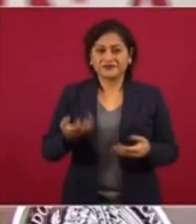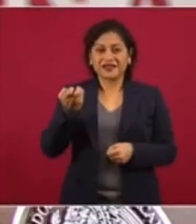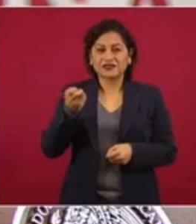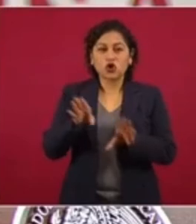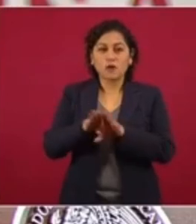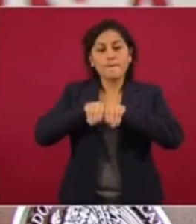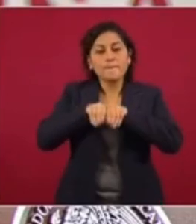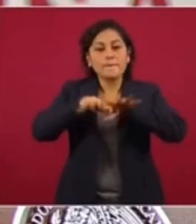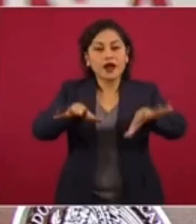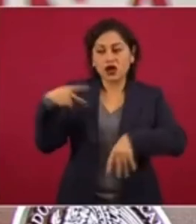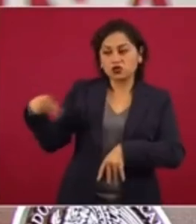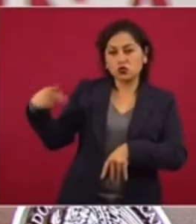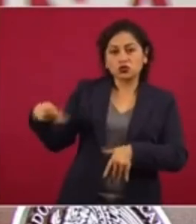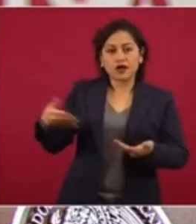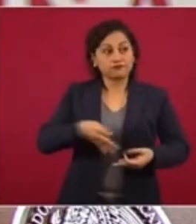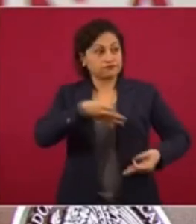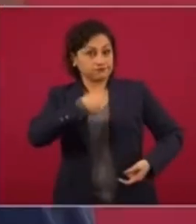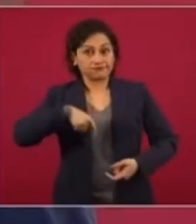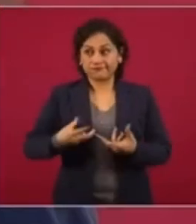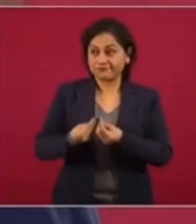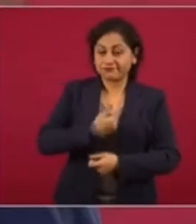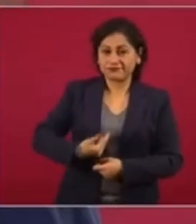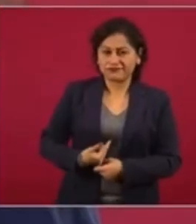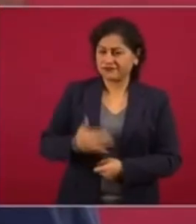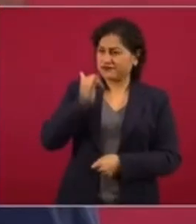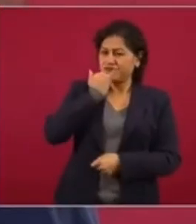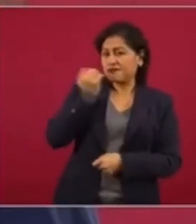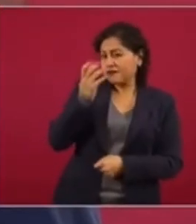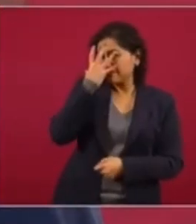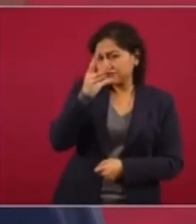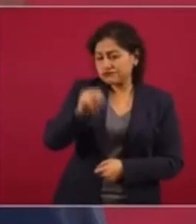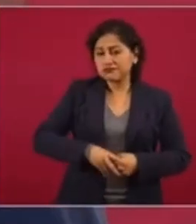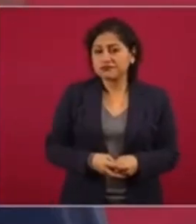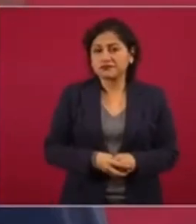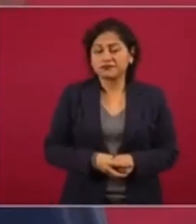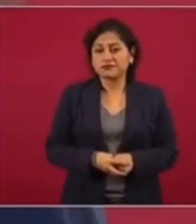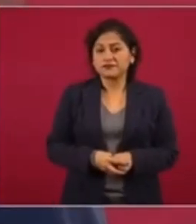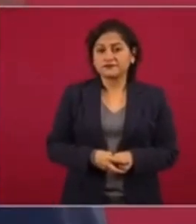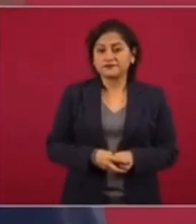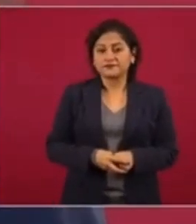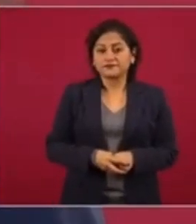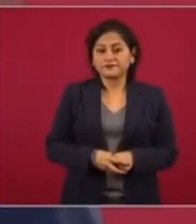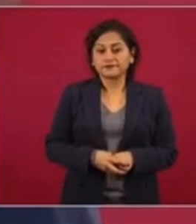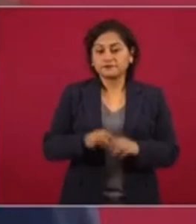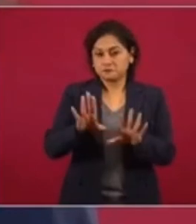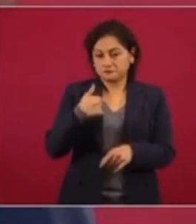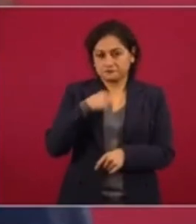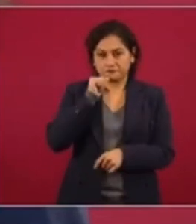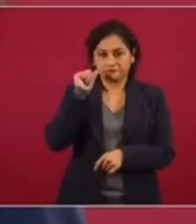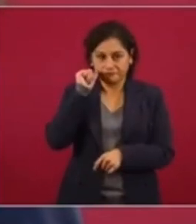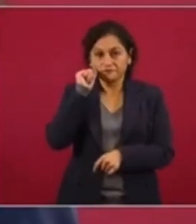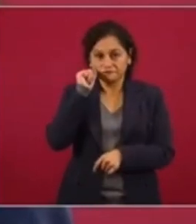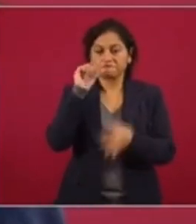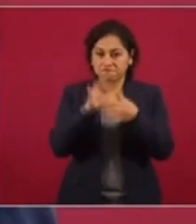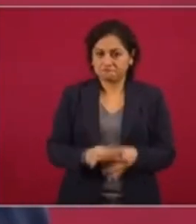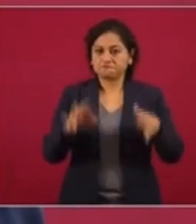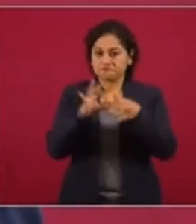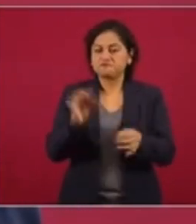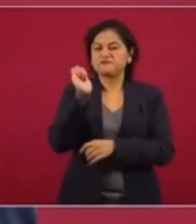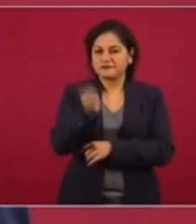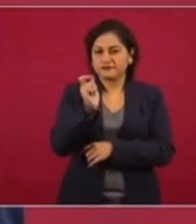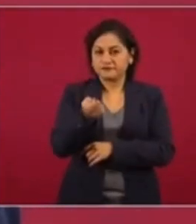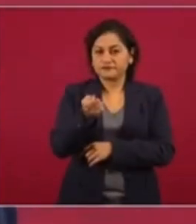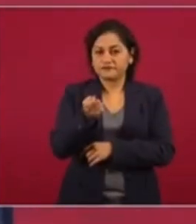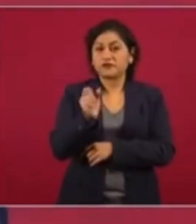publicidad. Eso no es serio. Entonces, ayer informé, hablé de que